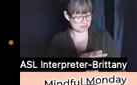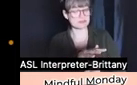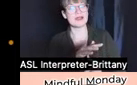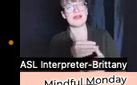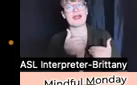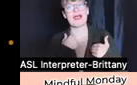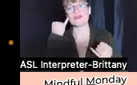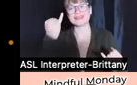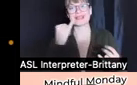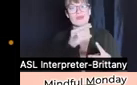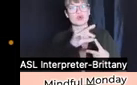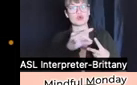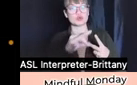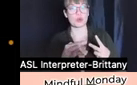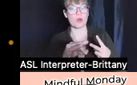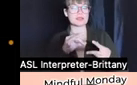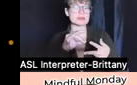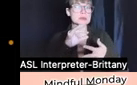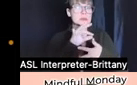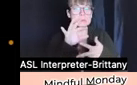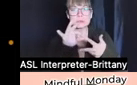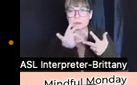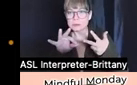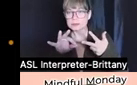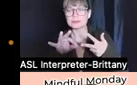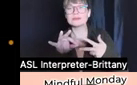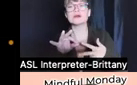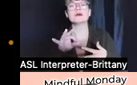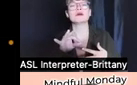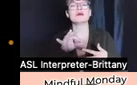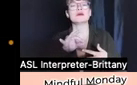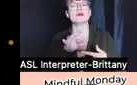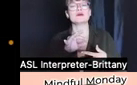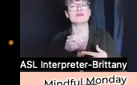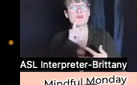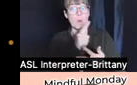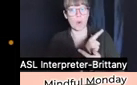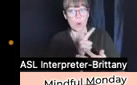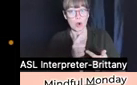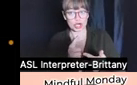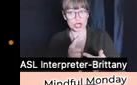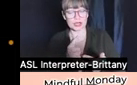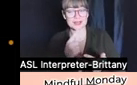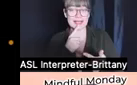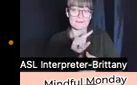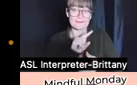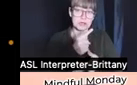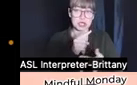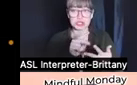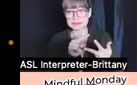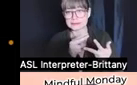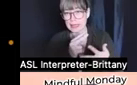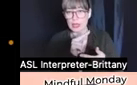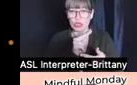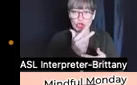Cuando usted le pide al niño que haga algo, piense en algo de dar la opción entre dos diferentes tareas o el orden,